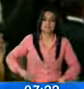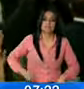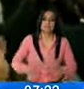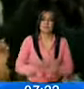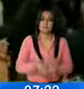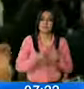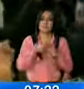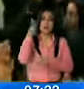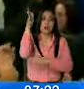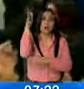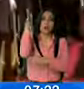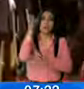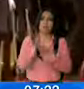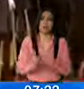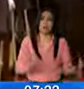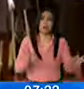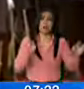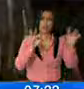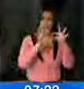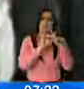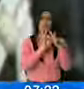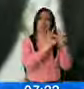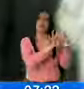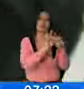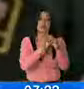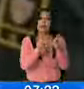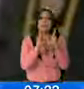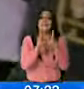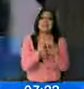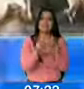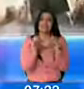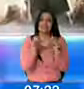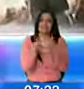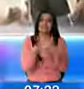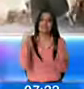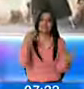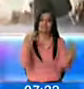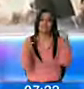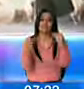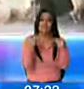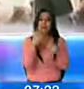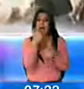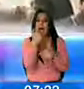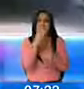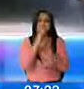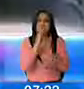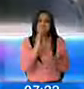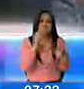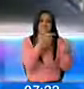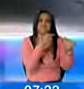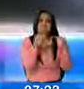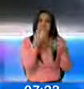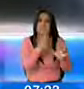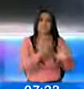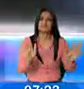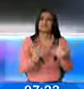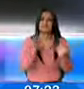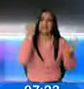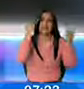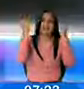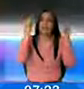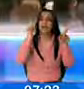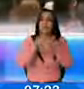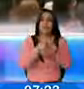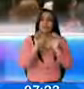concertación nacional para empujar el mismo barco, dijo, sin confrontaciones ni censuras políticas ideológicas. En el